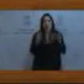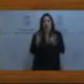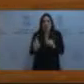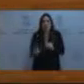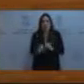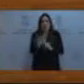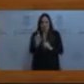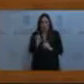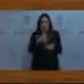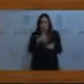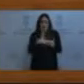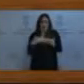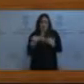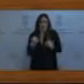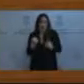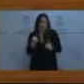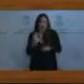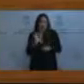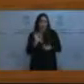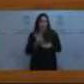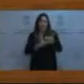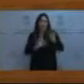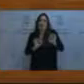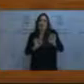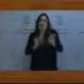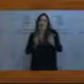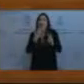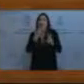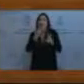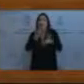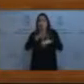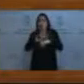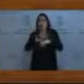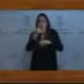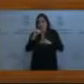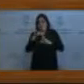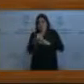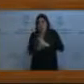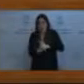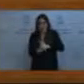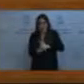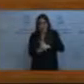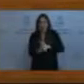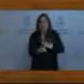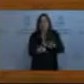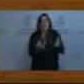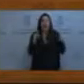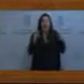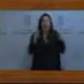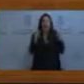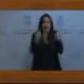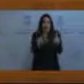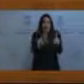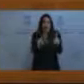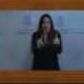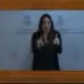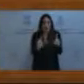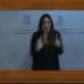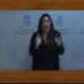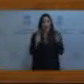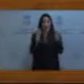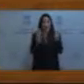primaria y en particular a la podología. La atención que percibe